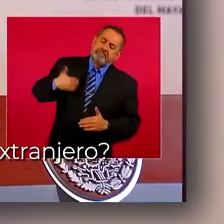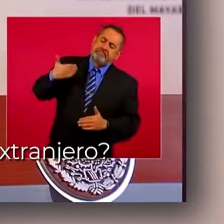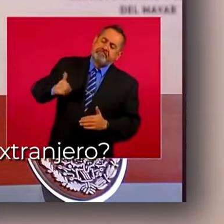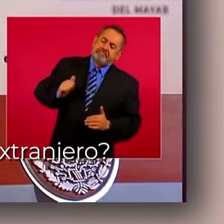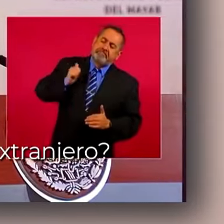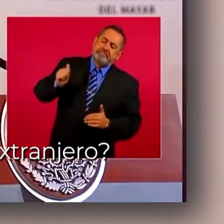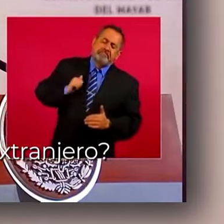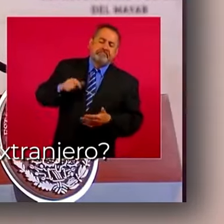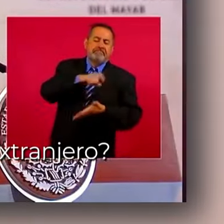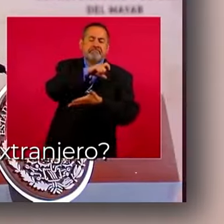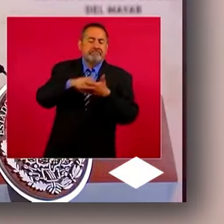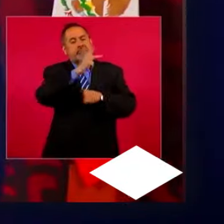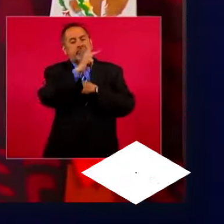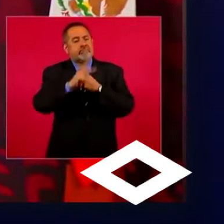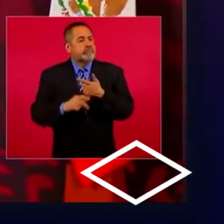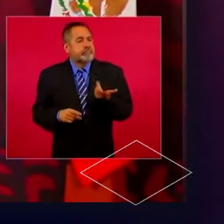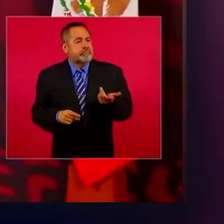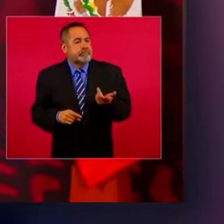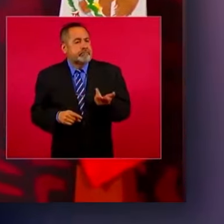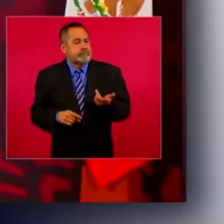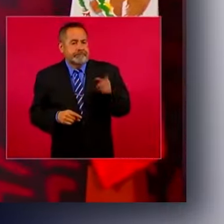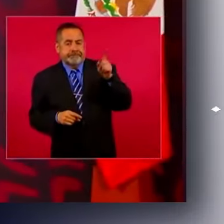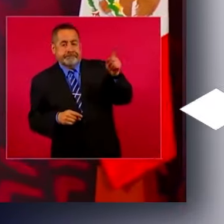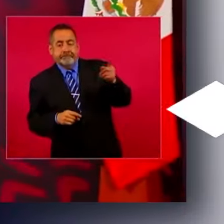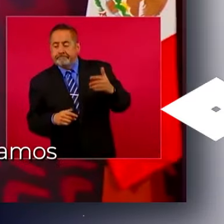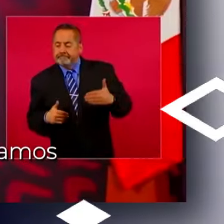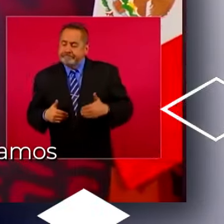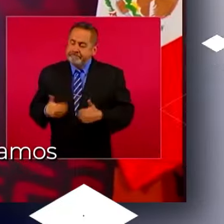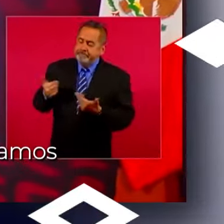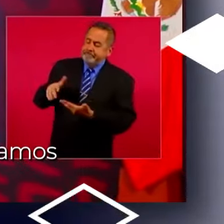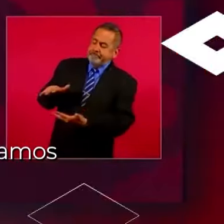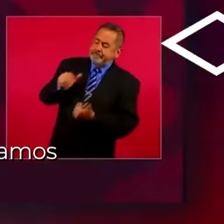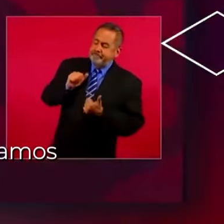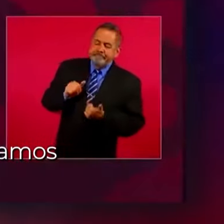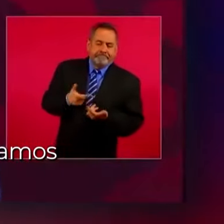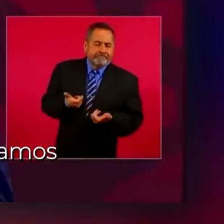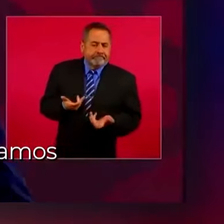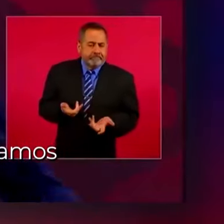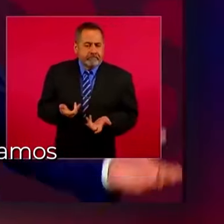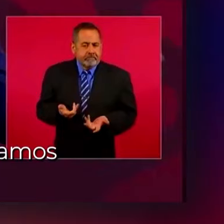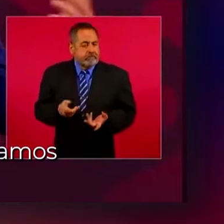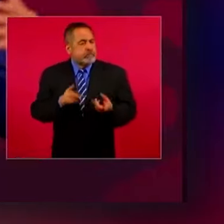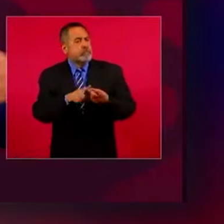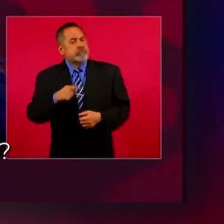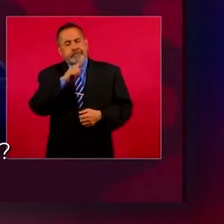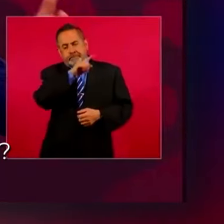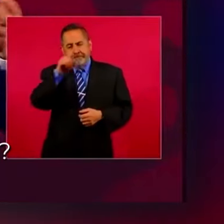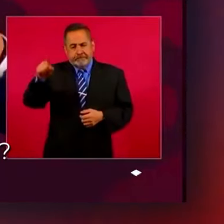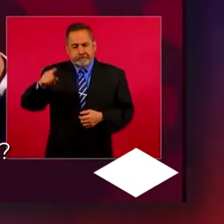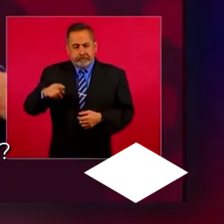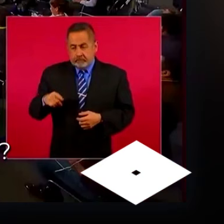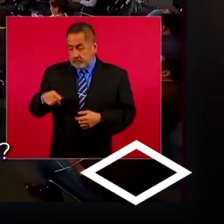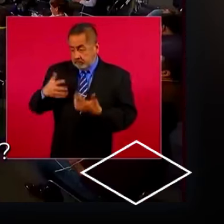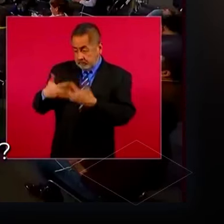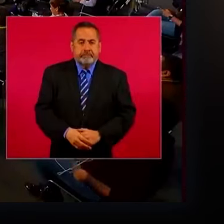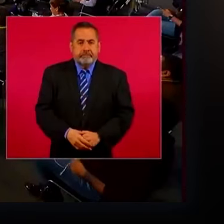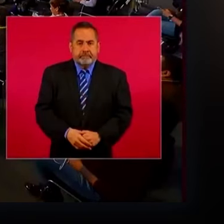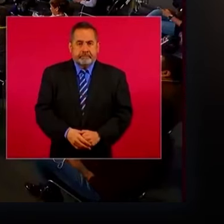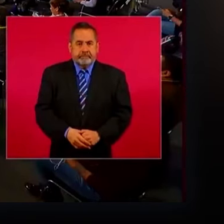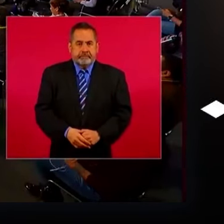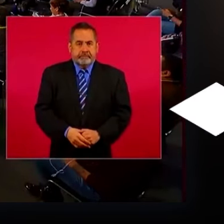compra de las gasolinas en el extranjero? ¿Dónde están las refinerías a las que les compramos cuando no producimos